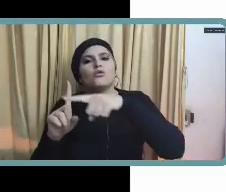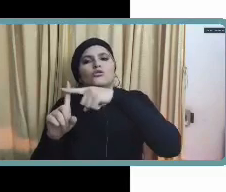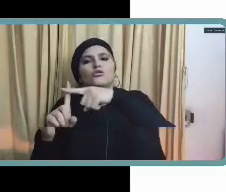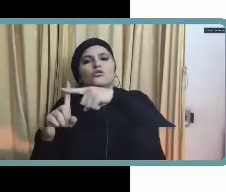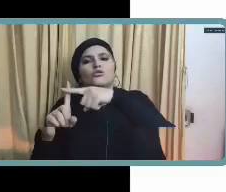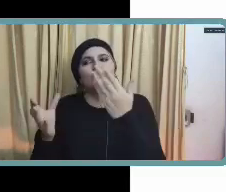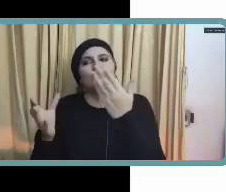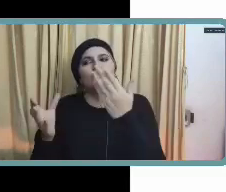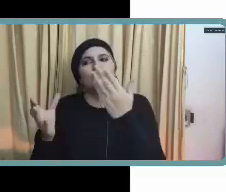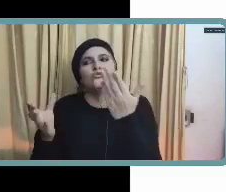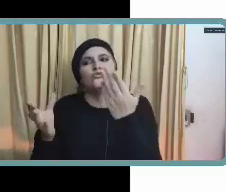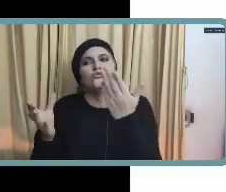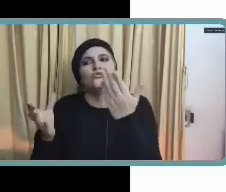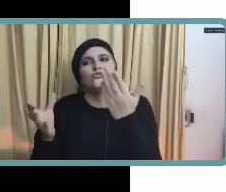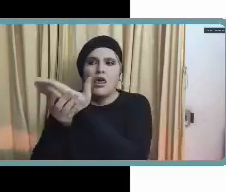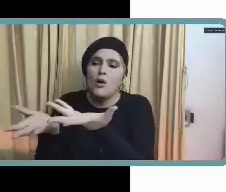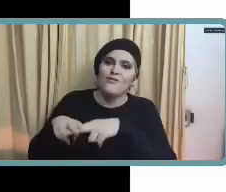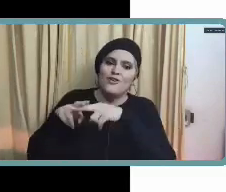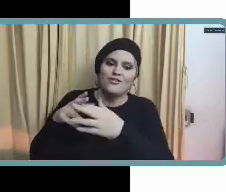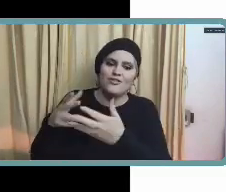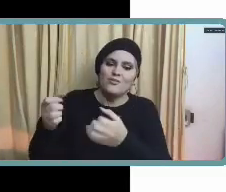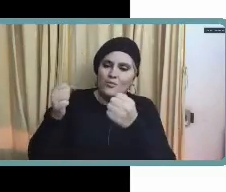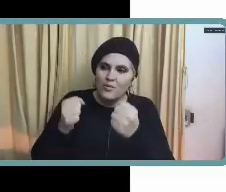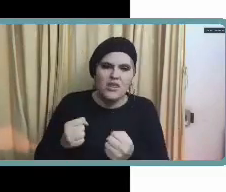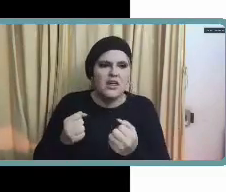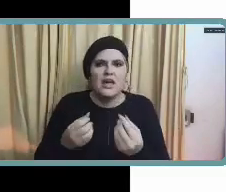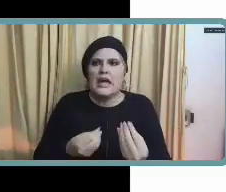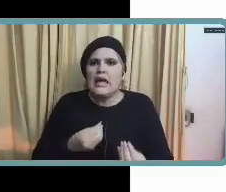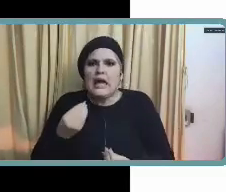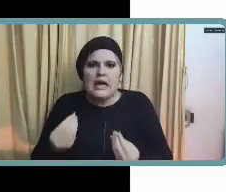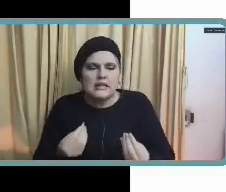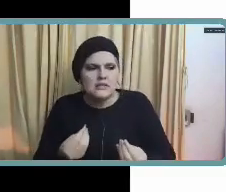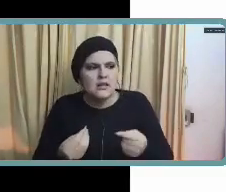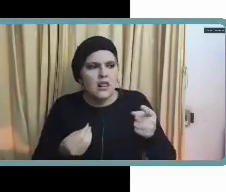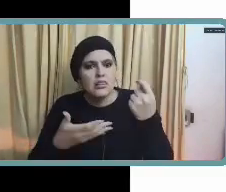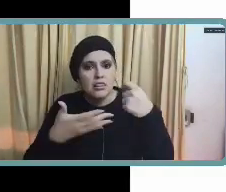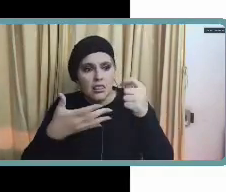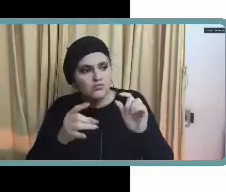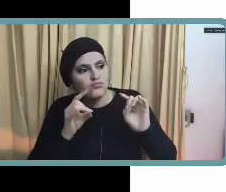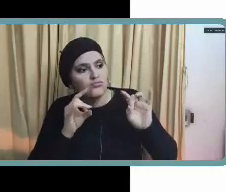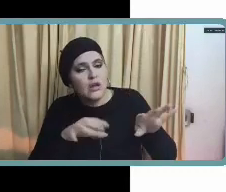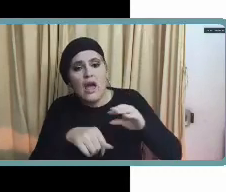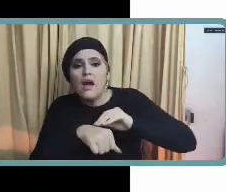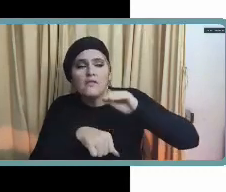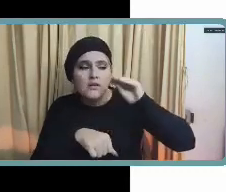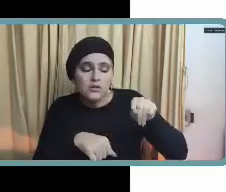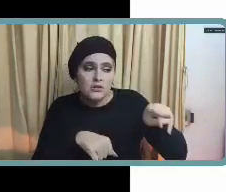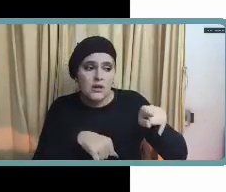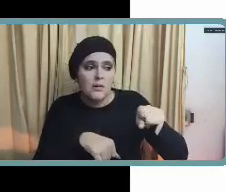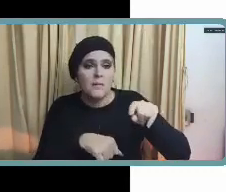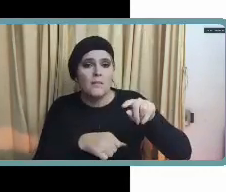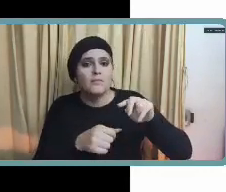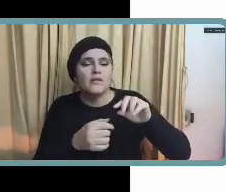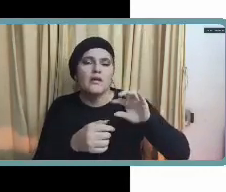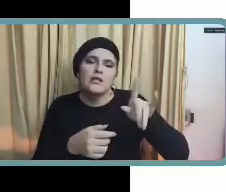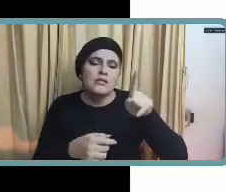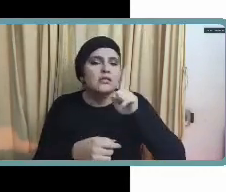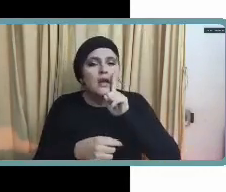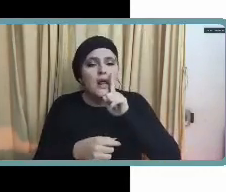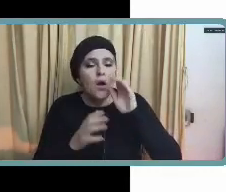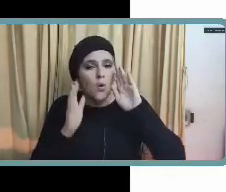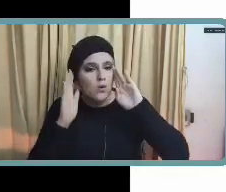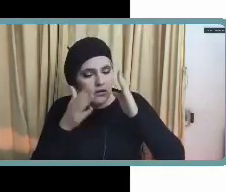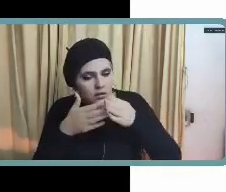diagnóstico? Tenemos que entregarle herramientas a los padres y por eso creamos este tutorial